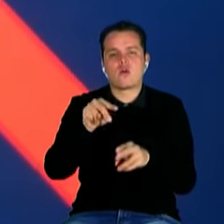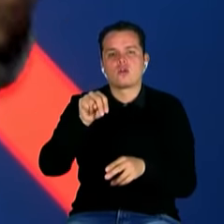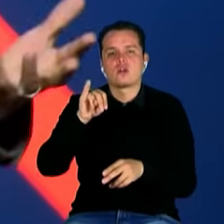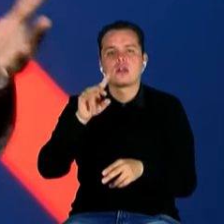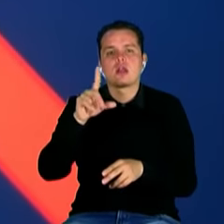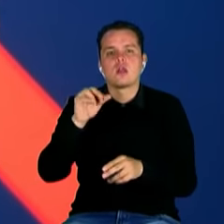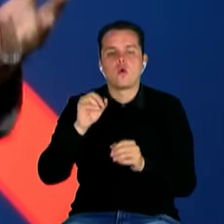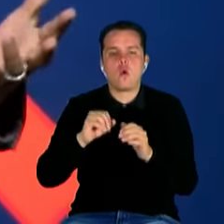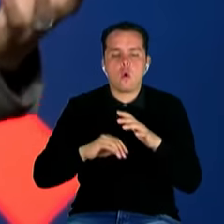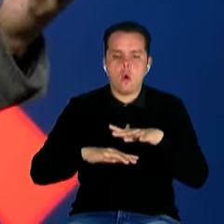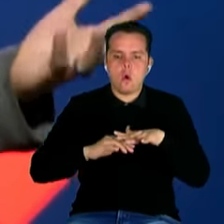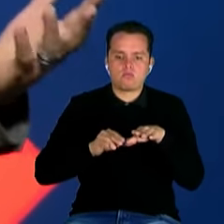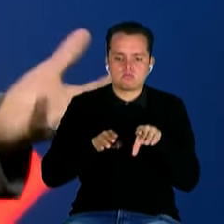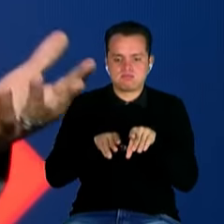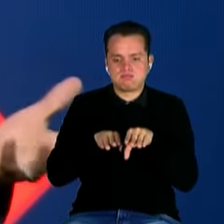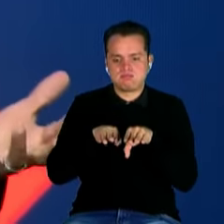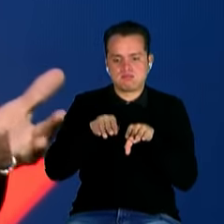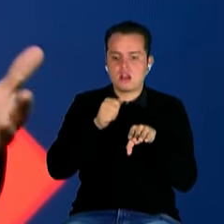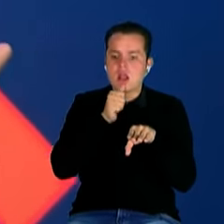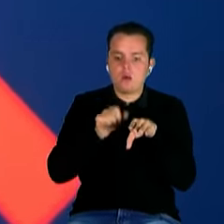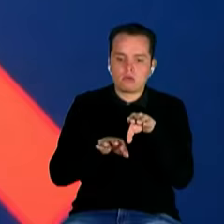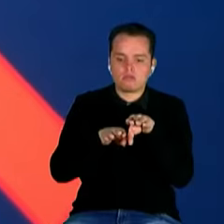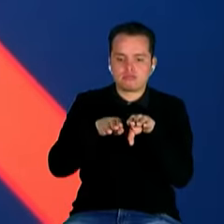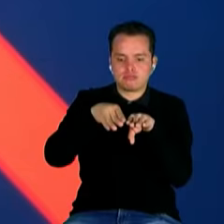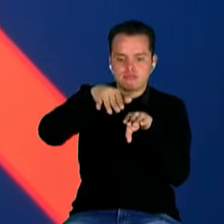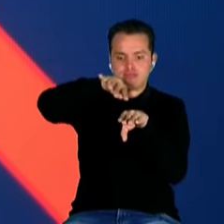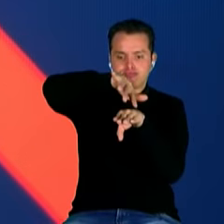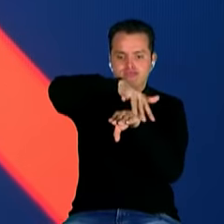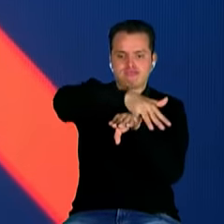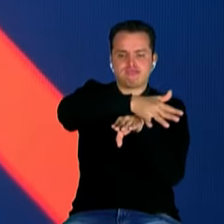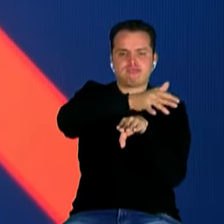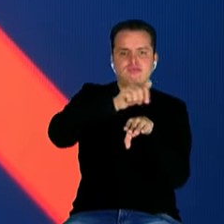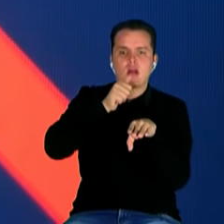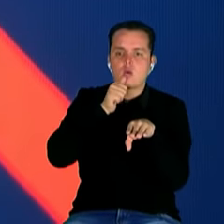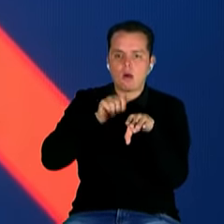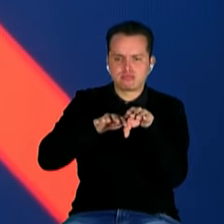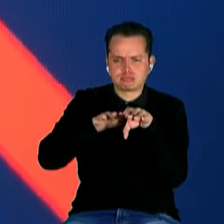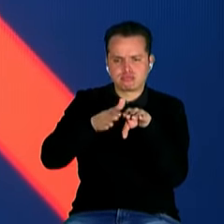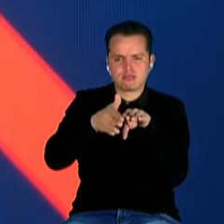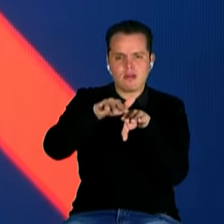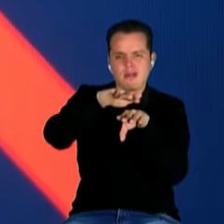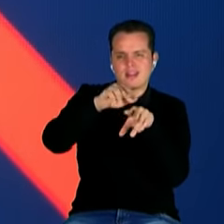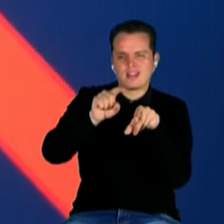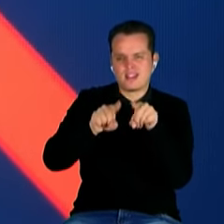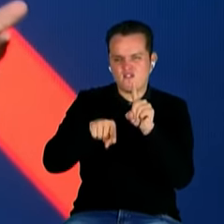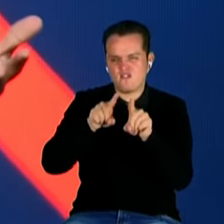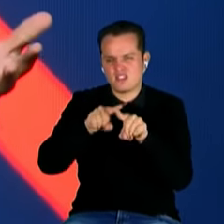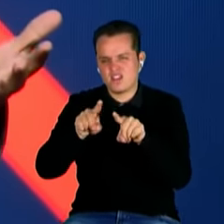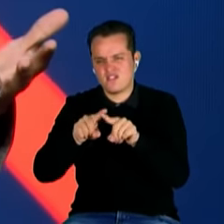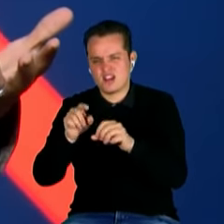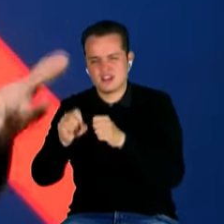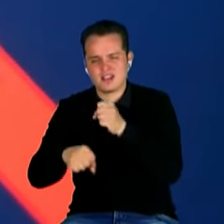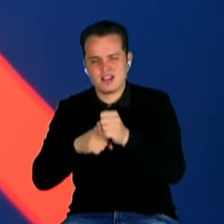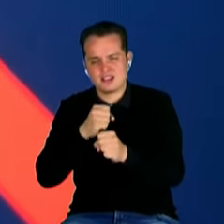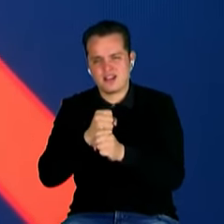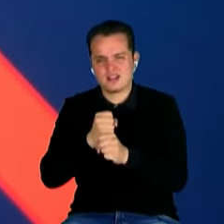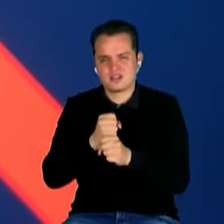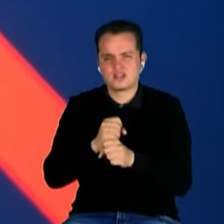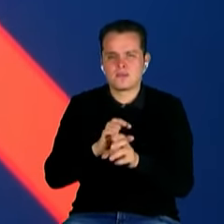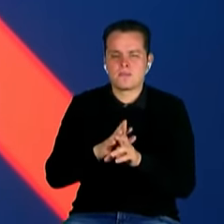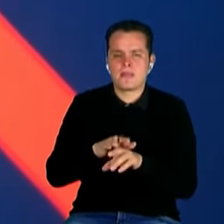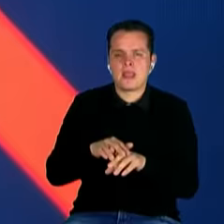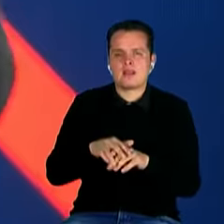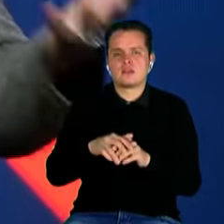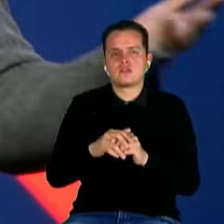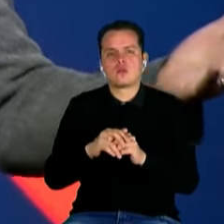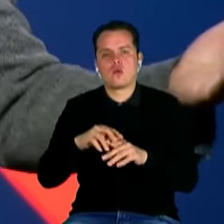se desbordaba en ciertas temporadas del año. Obviamente, en invierno se desbordaba el río y hacía que